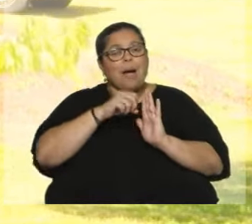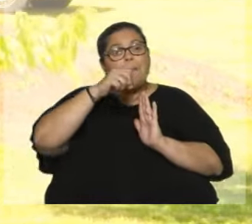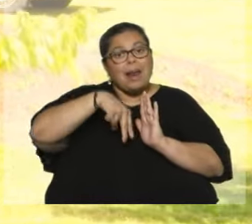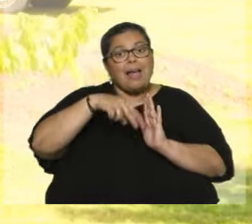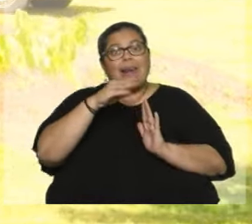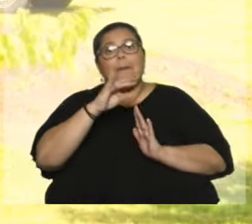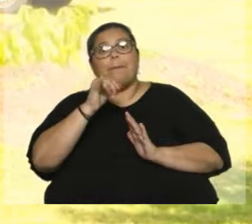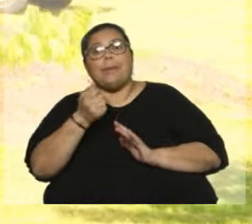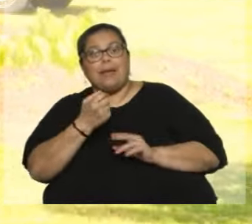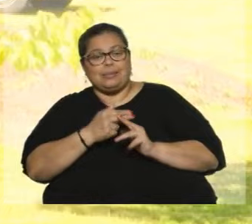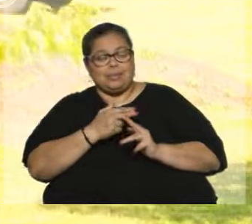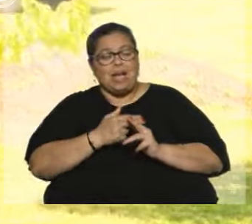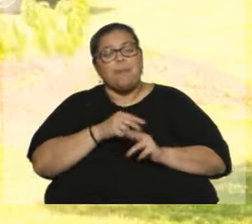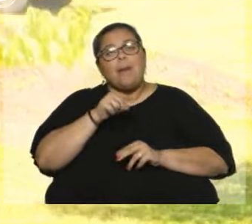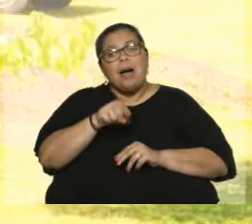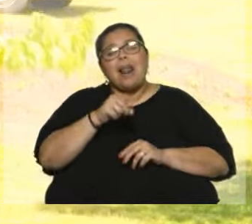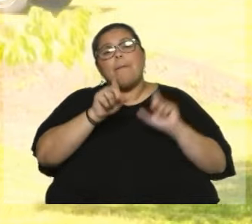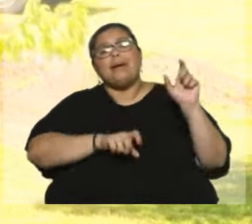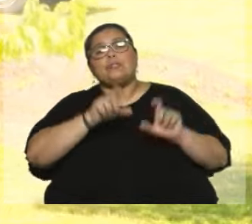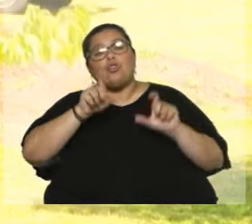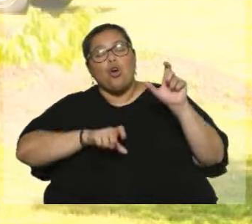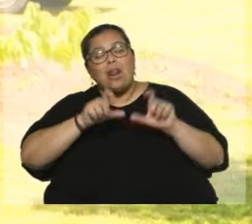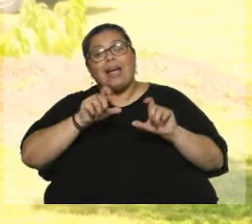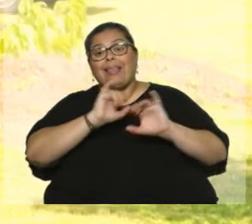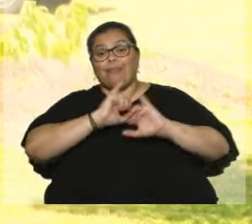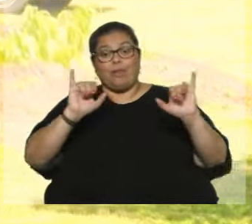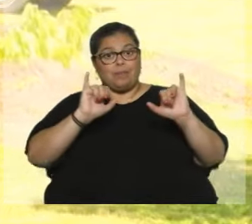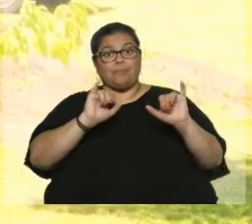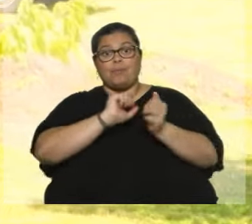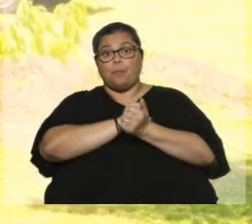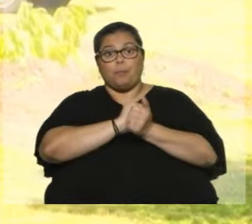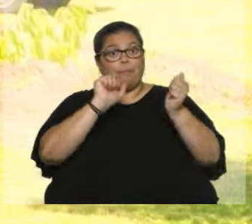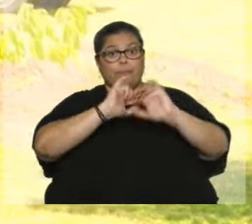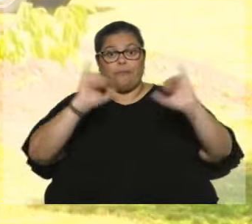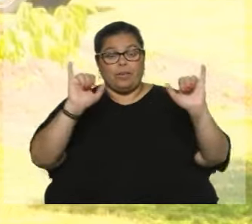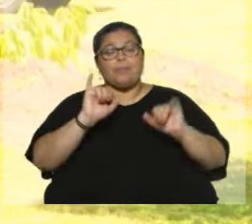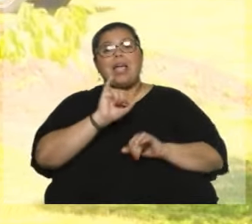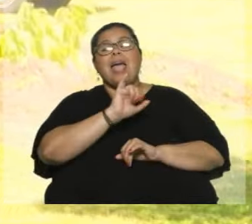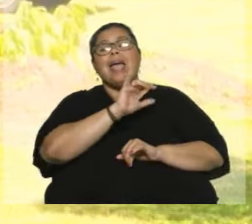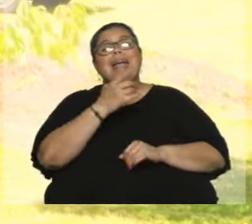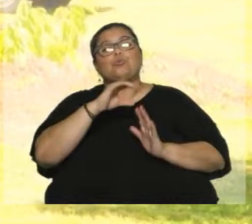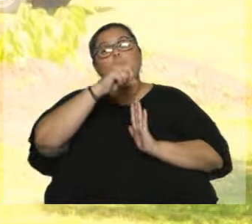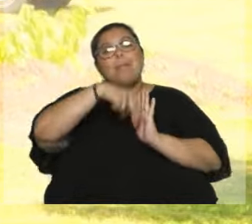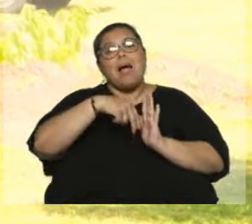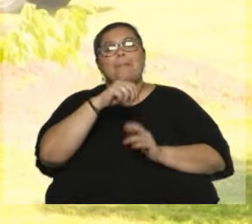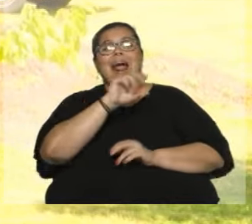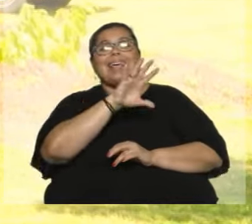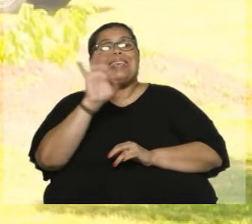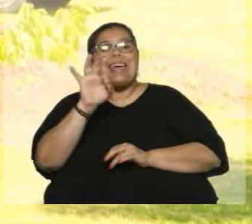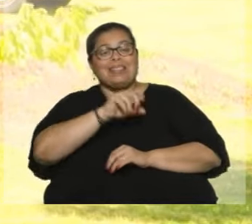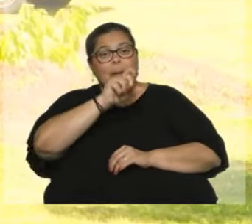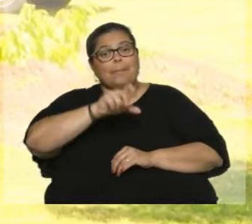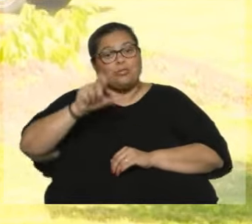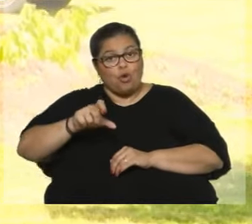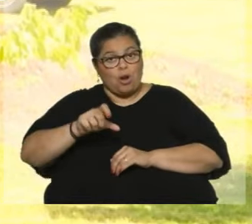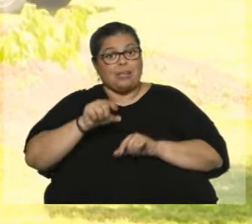PIA, que es un programa para las personas que egresan del CONCAR, es un plan piloto para 500 reclusos que egresan del CONCAR, que tengan una tarjeta